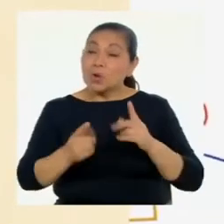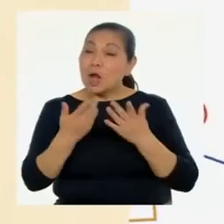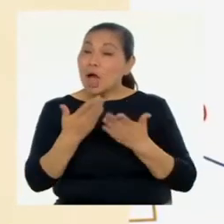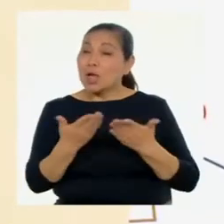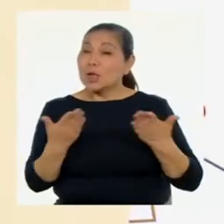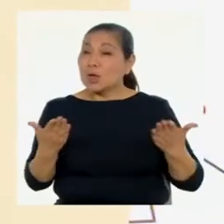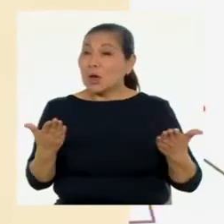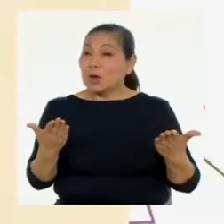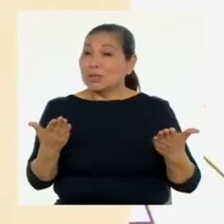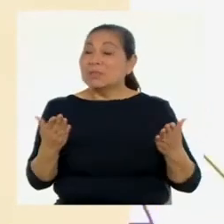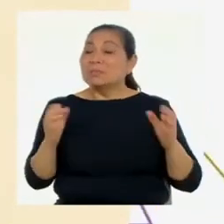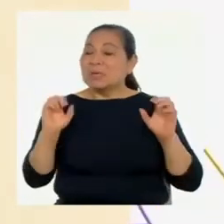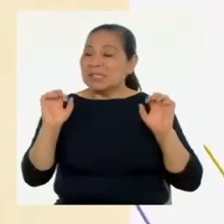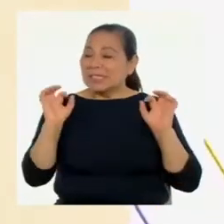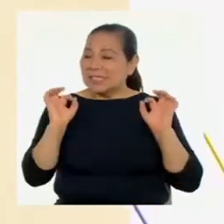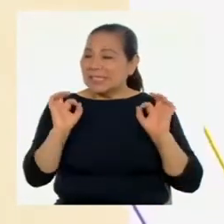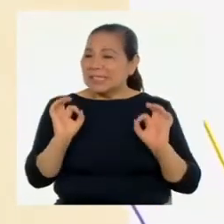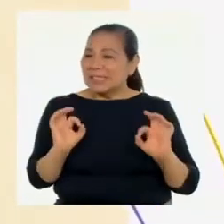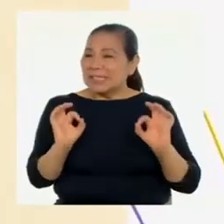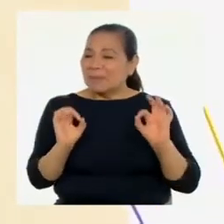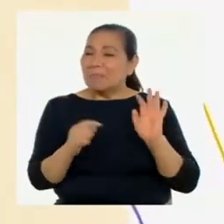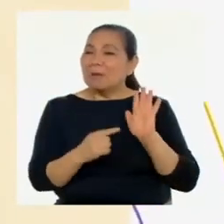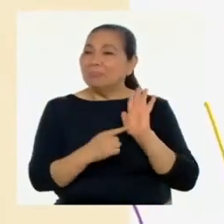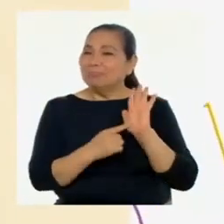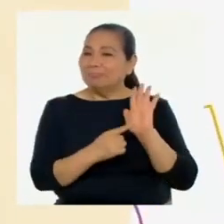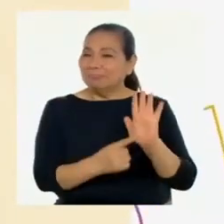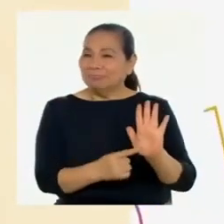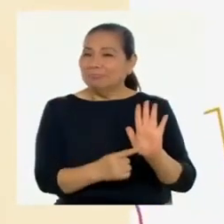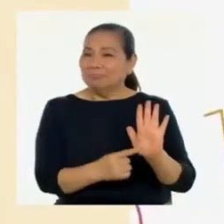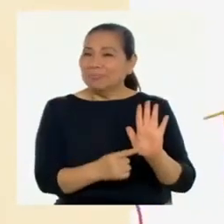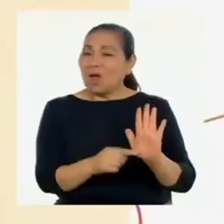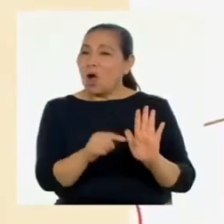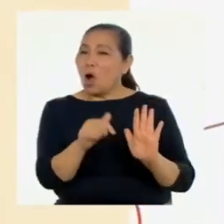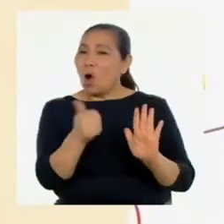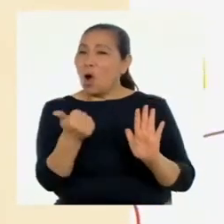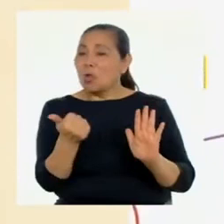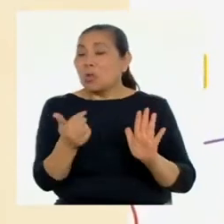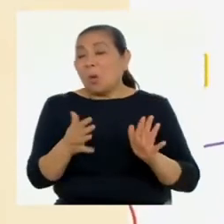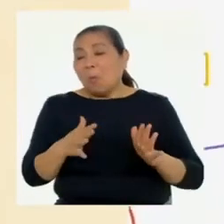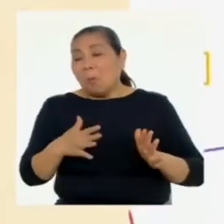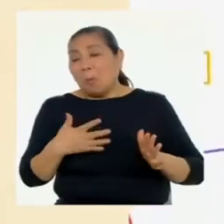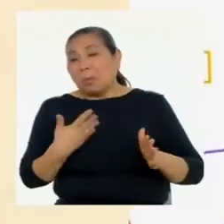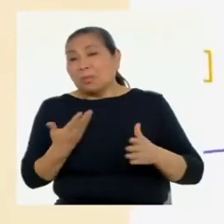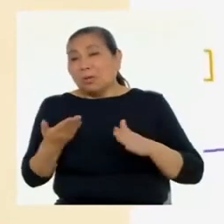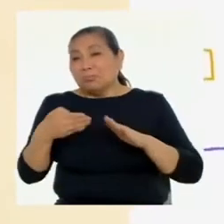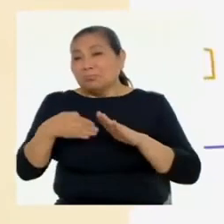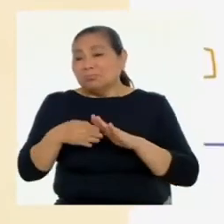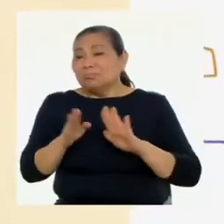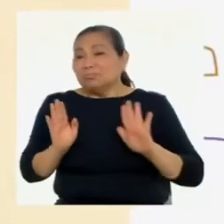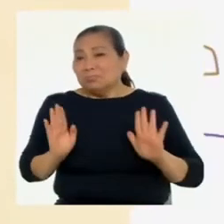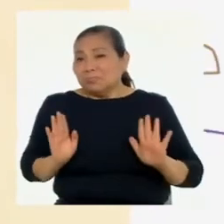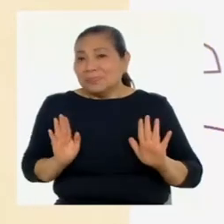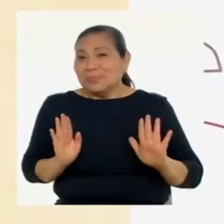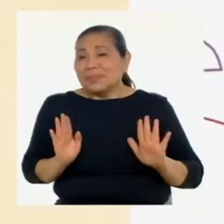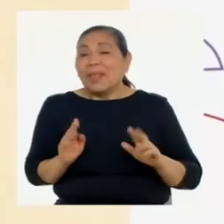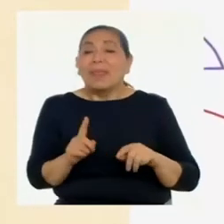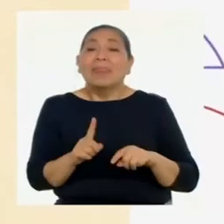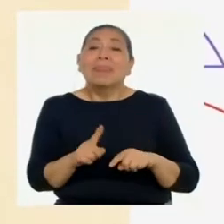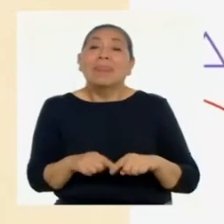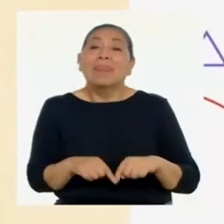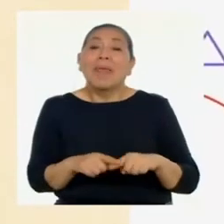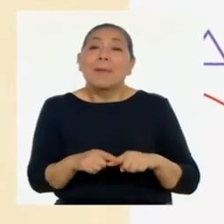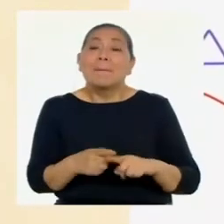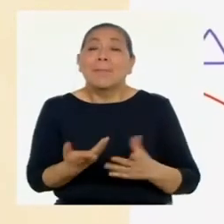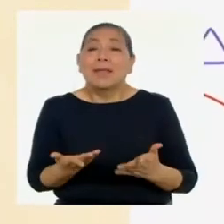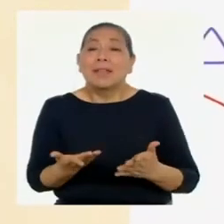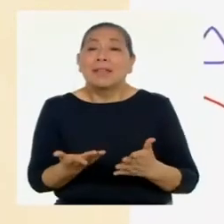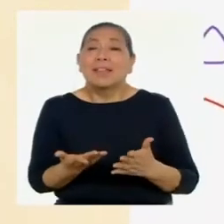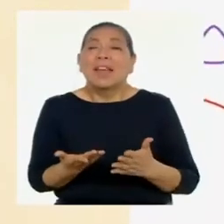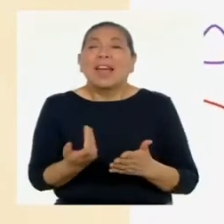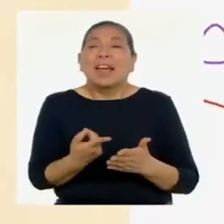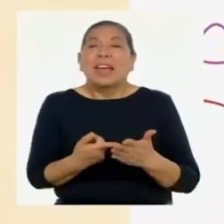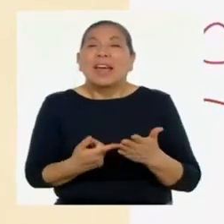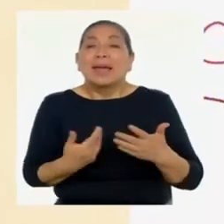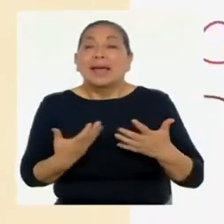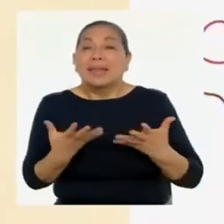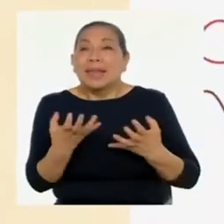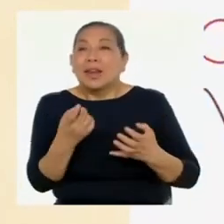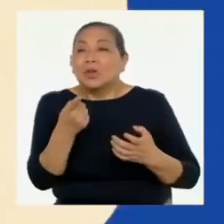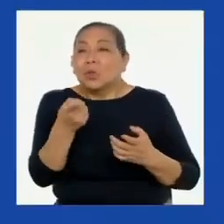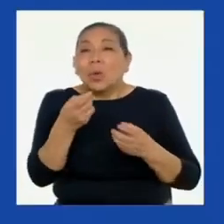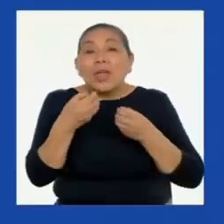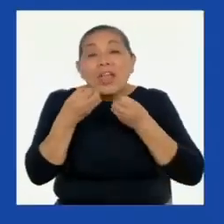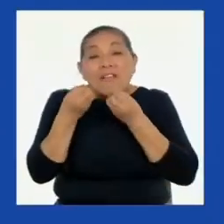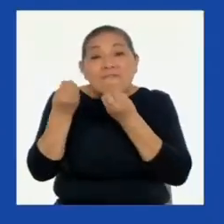algunos elementos que siempre están presentes y otros que pueden incluirse, dependiendo de la intención